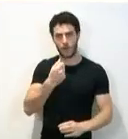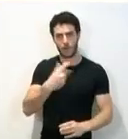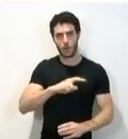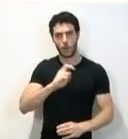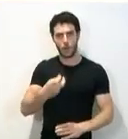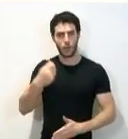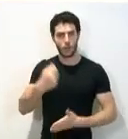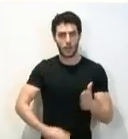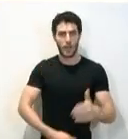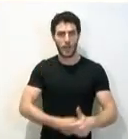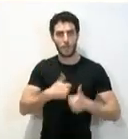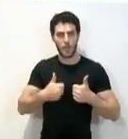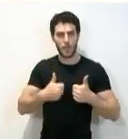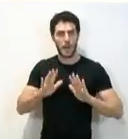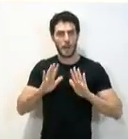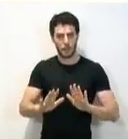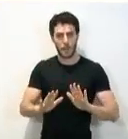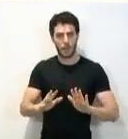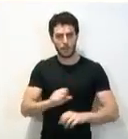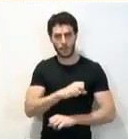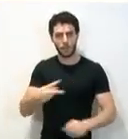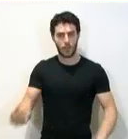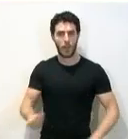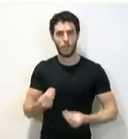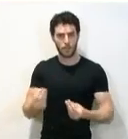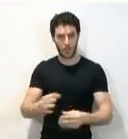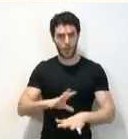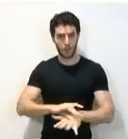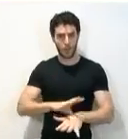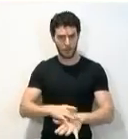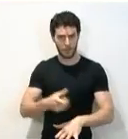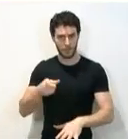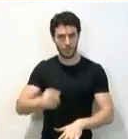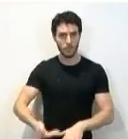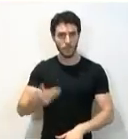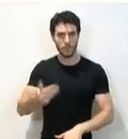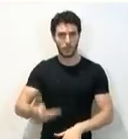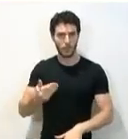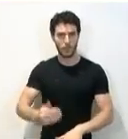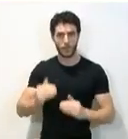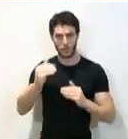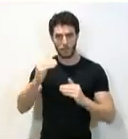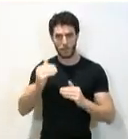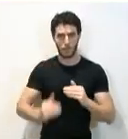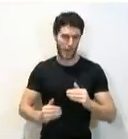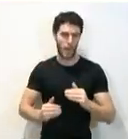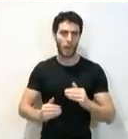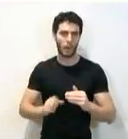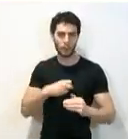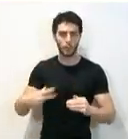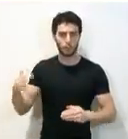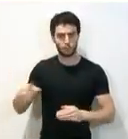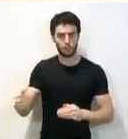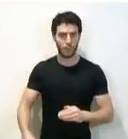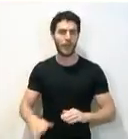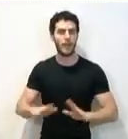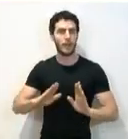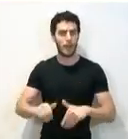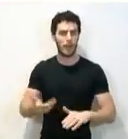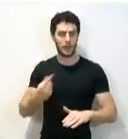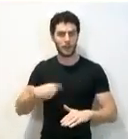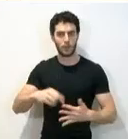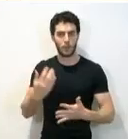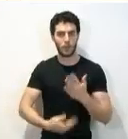más caros, pero que tienen mejores resultados en el paciente y, sobre todo, menos secuelas. Quiero decir que combinemos también, y no con